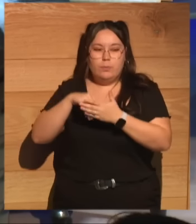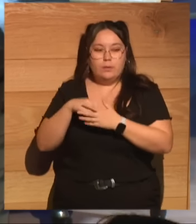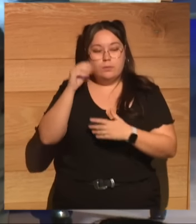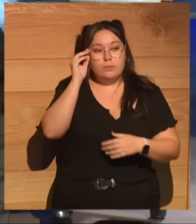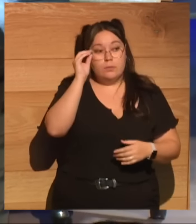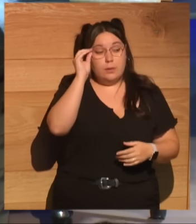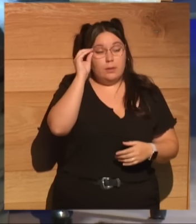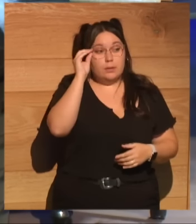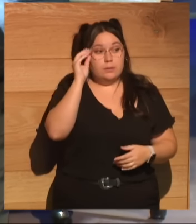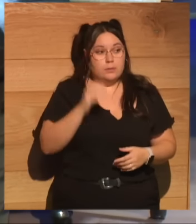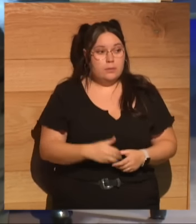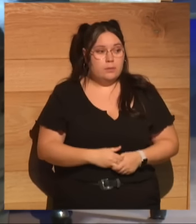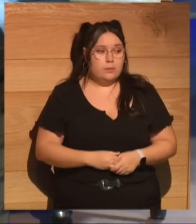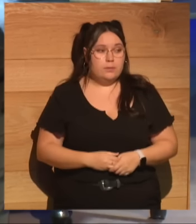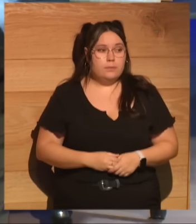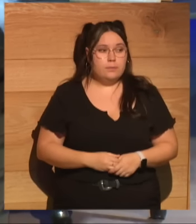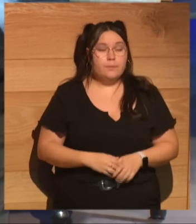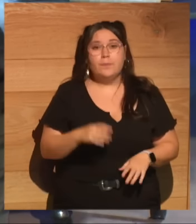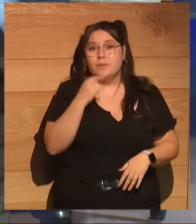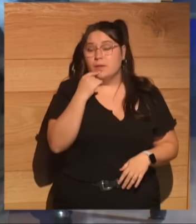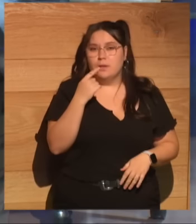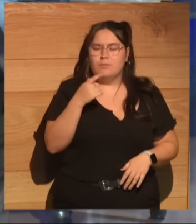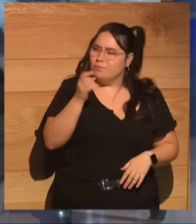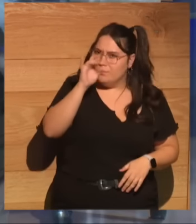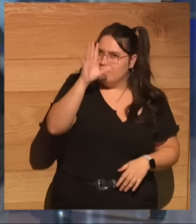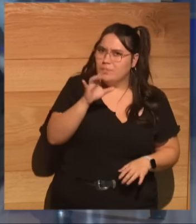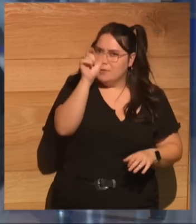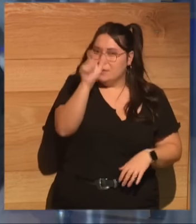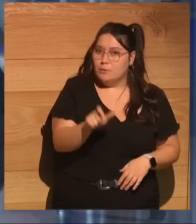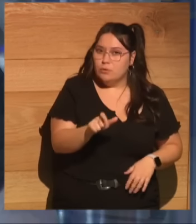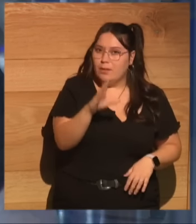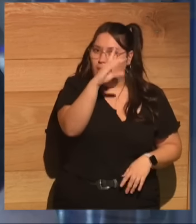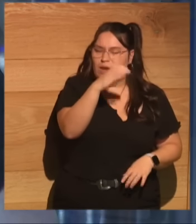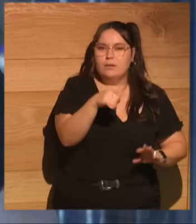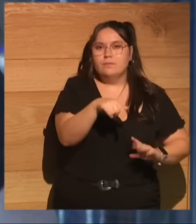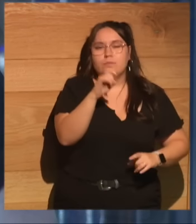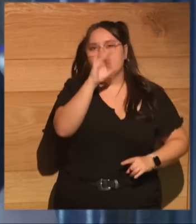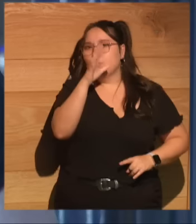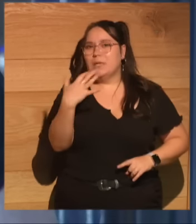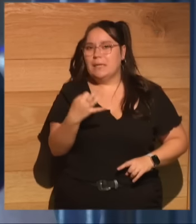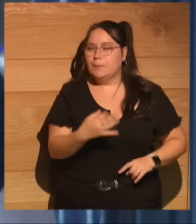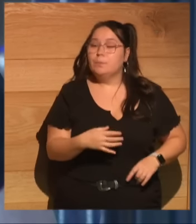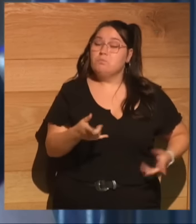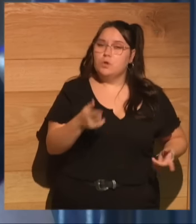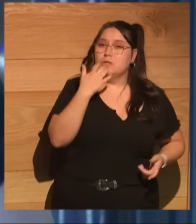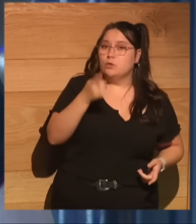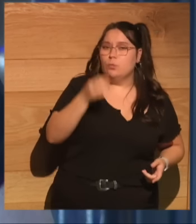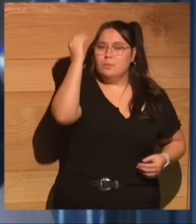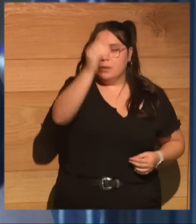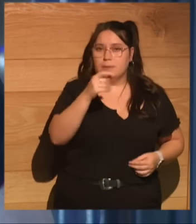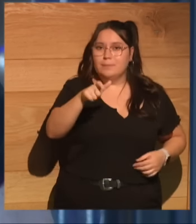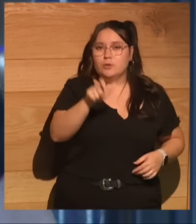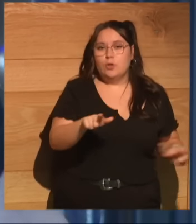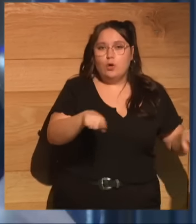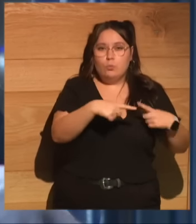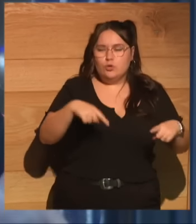Burton cuadrado. Dice que lo que más le sorprendió de este tío es que cuando tú piensas en un